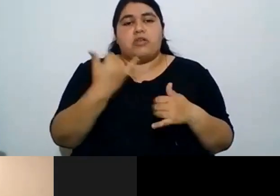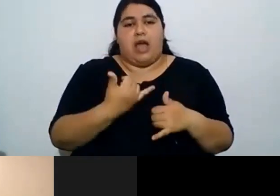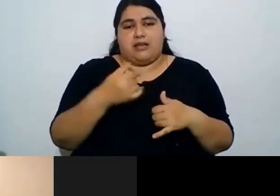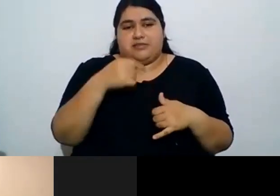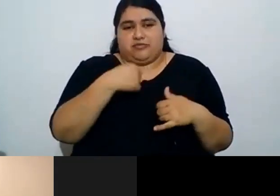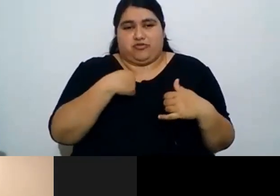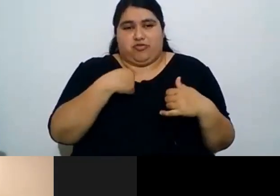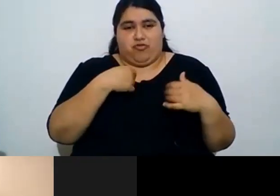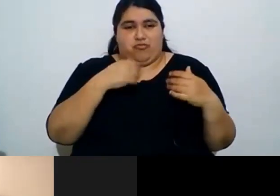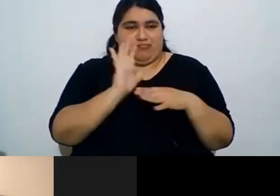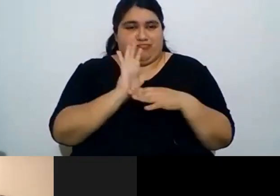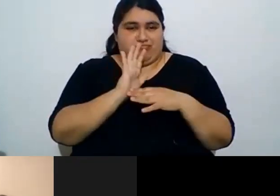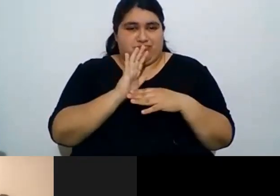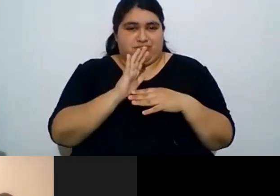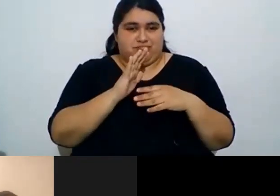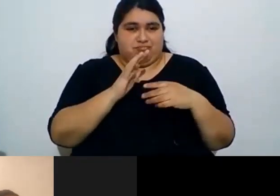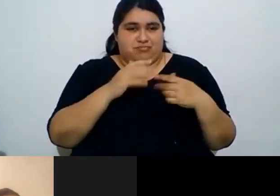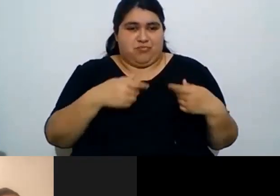los llanos